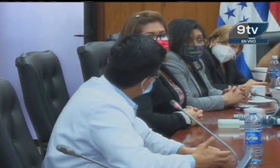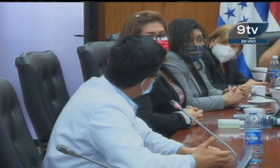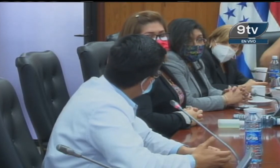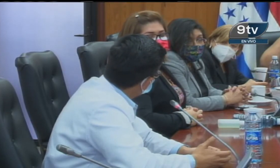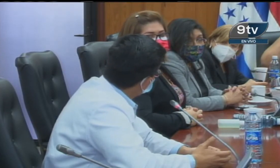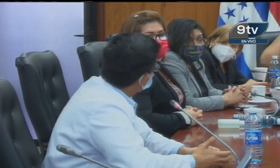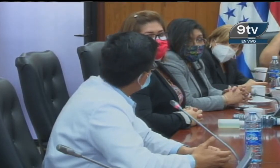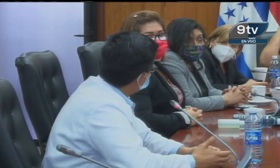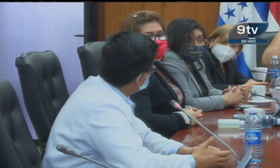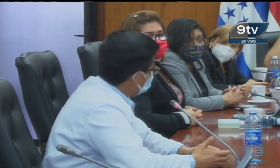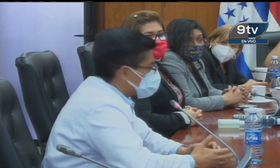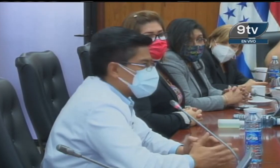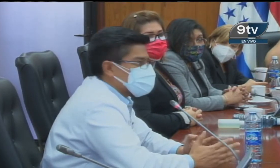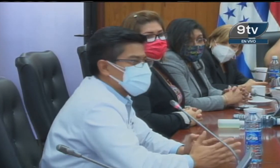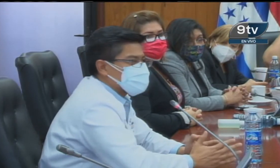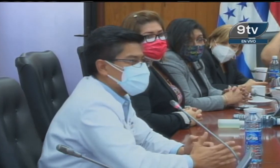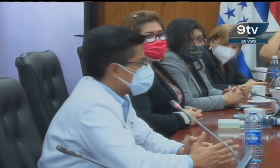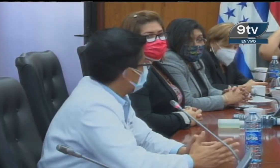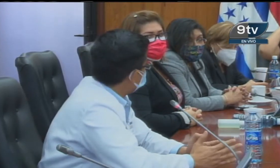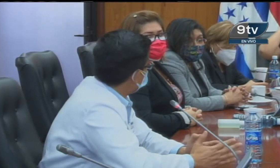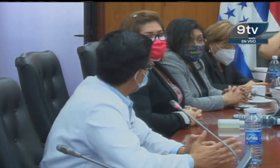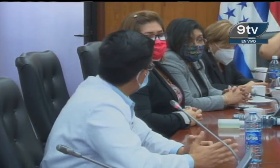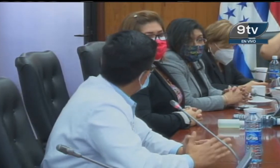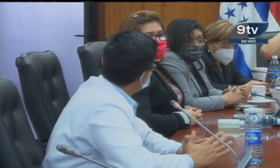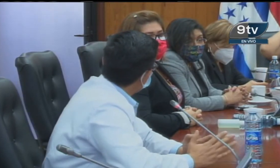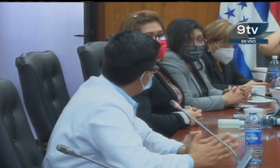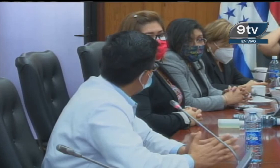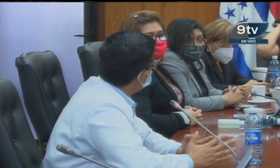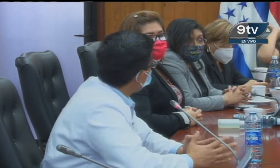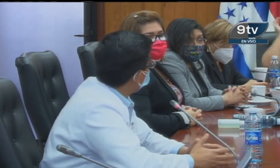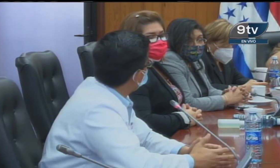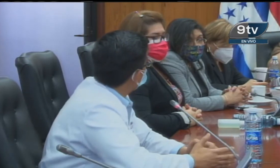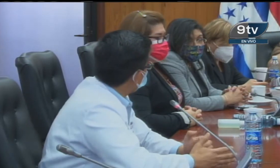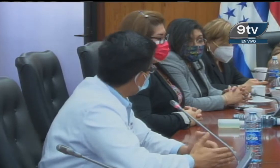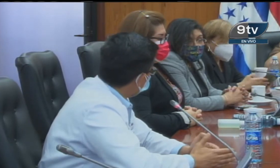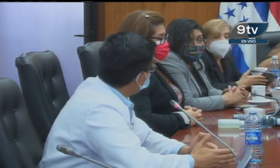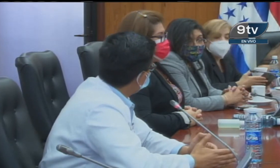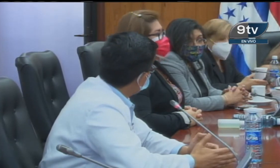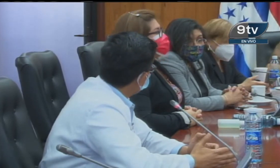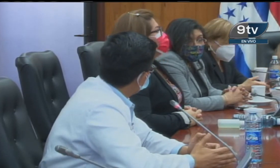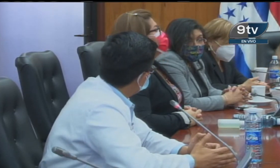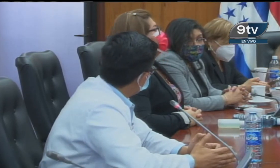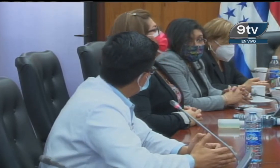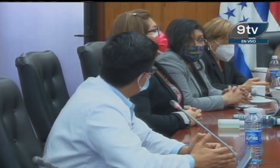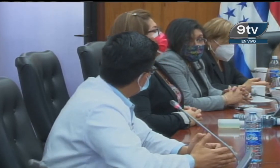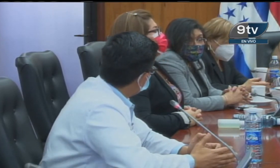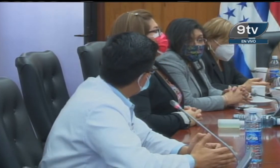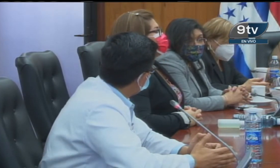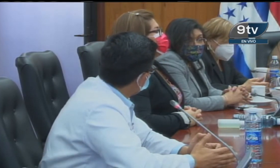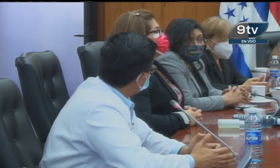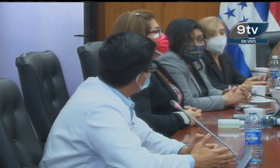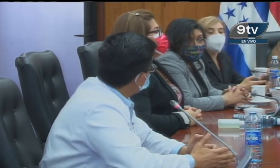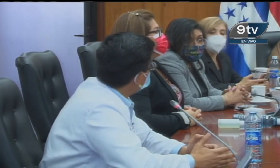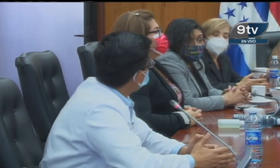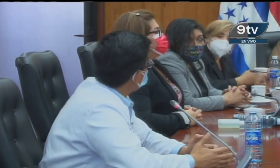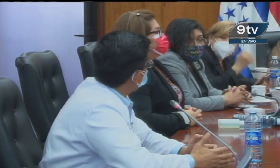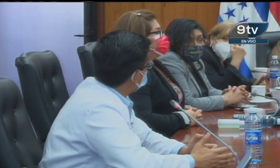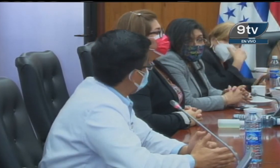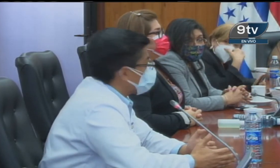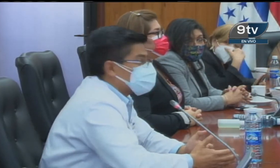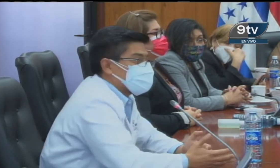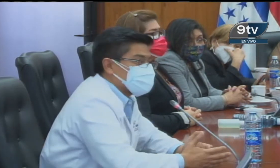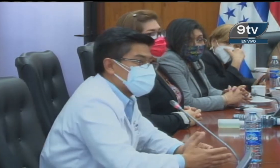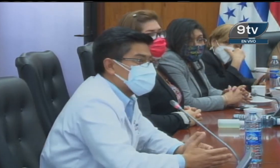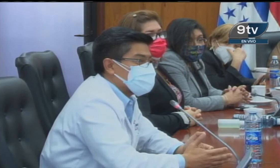respaldar una vacuna, no estoy hablando Astra, estoy hablando X vacuna, pero hay datos suficientes para respaldarla, también se puede